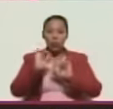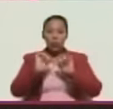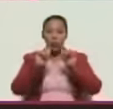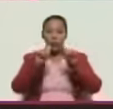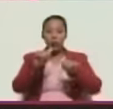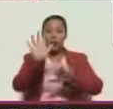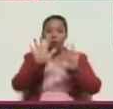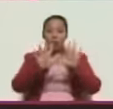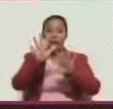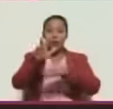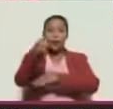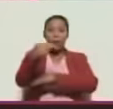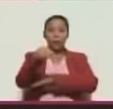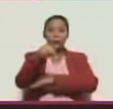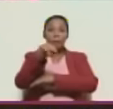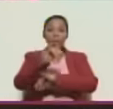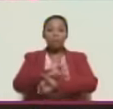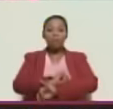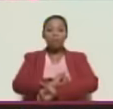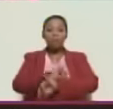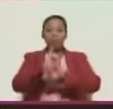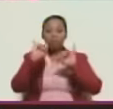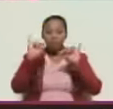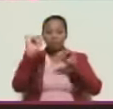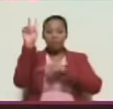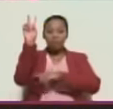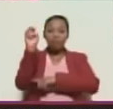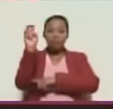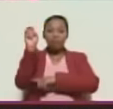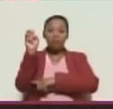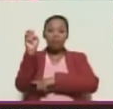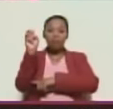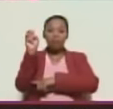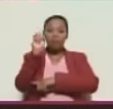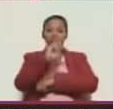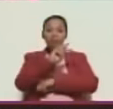de noviembre y culminará el viernes